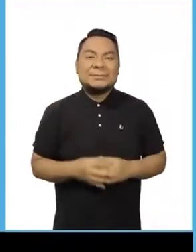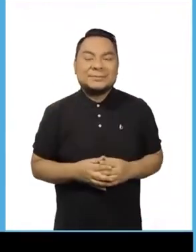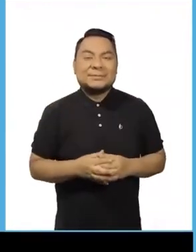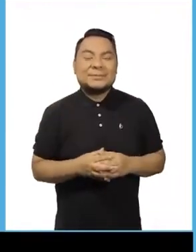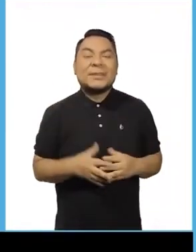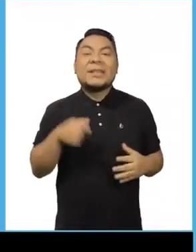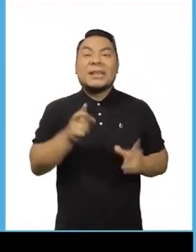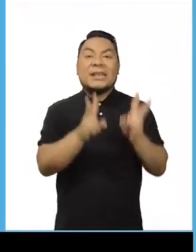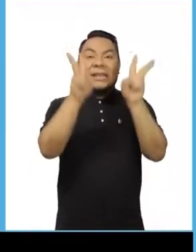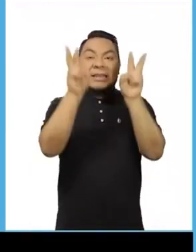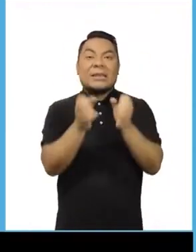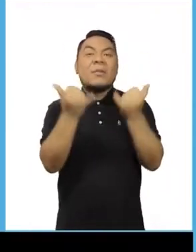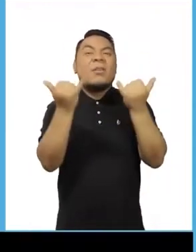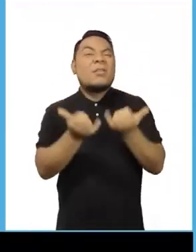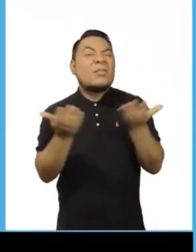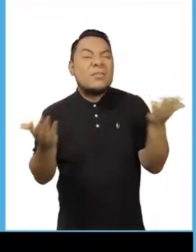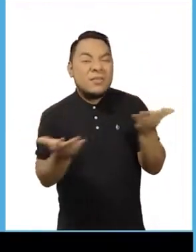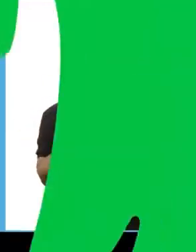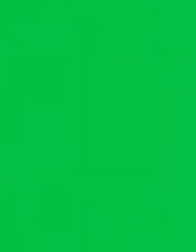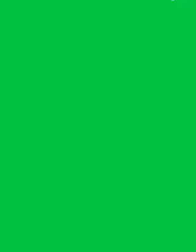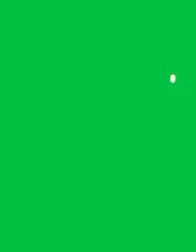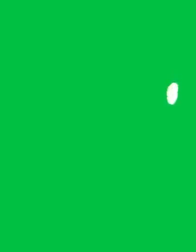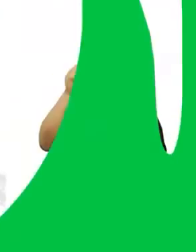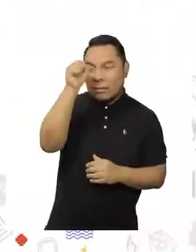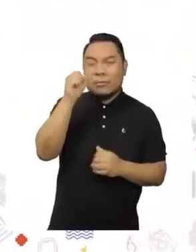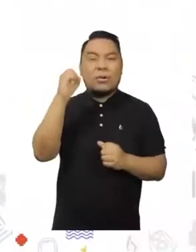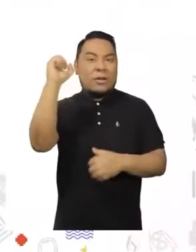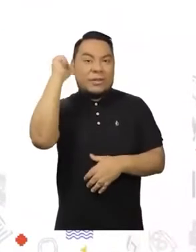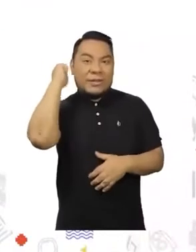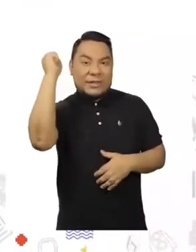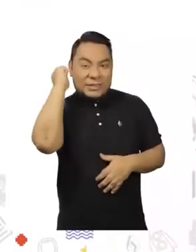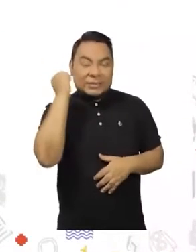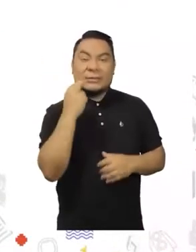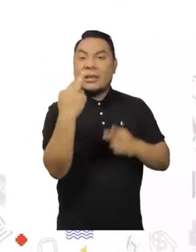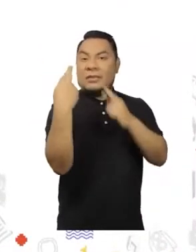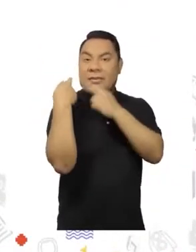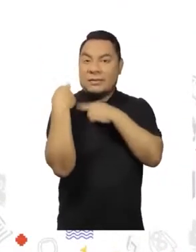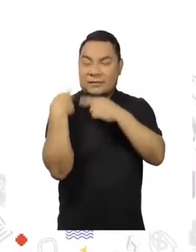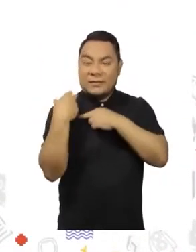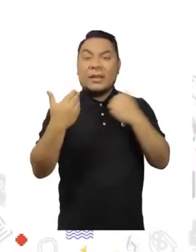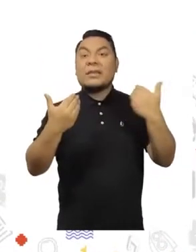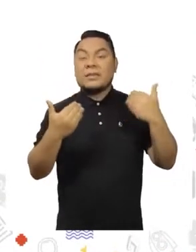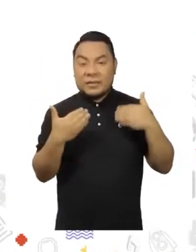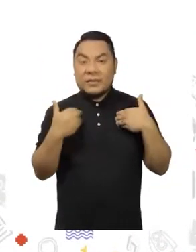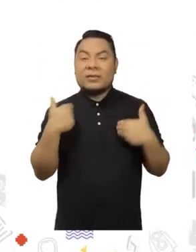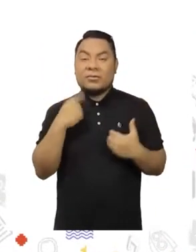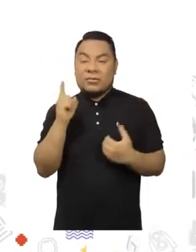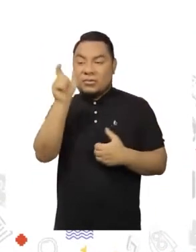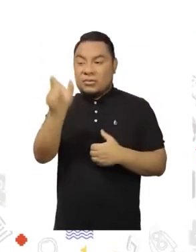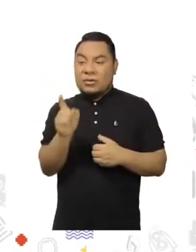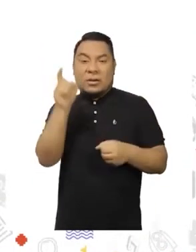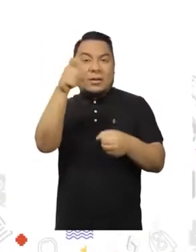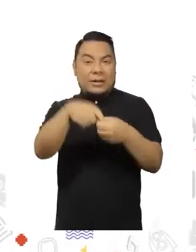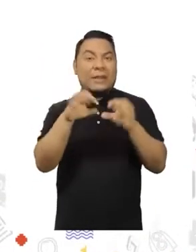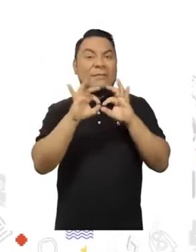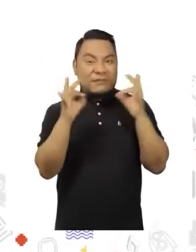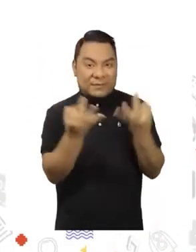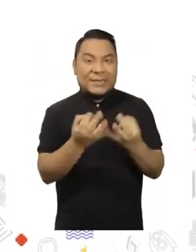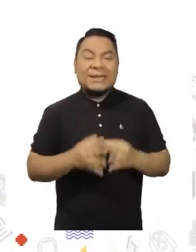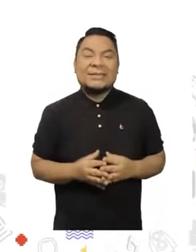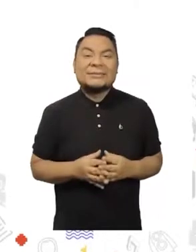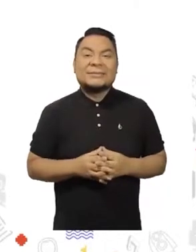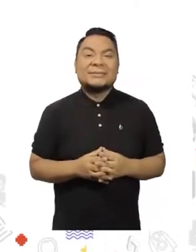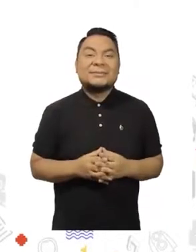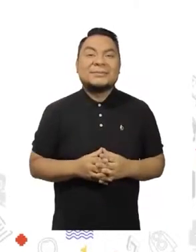básica especial. El tema de hoy es: identifico los derechos y deberes que tengo como integrante